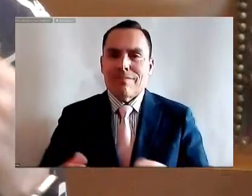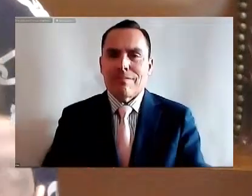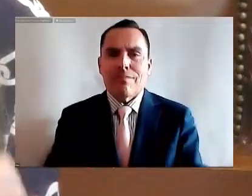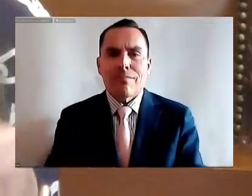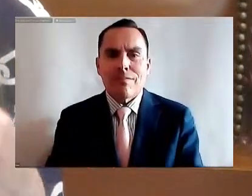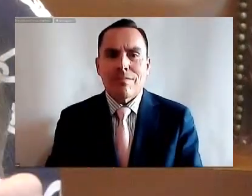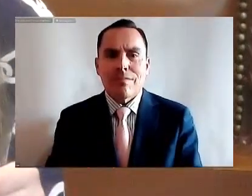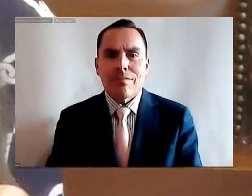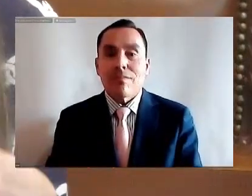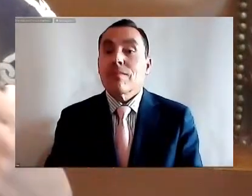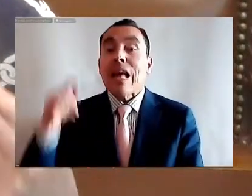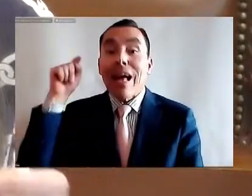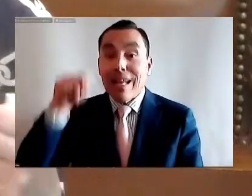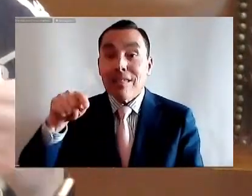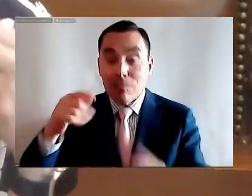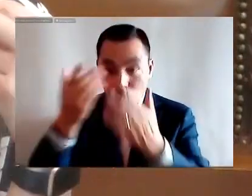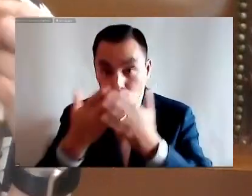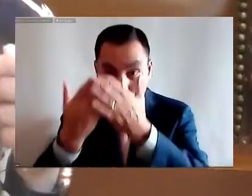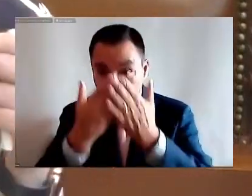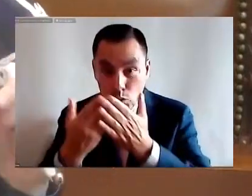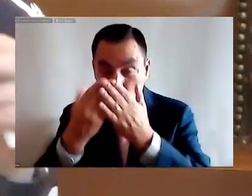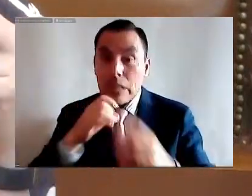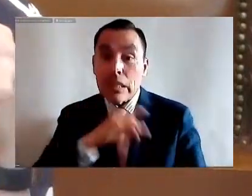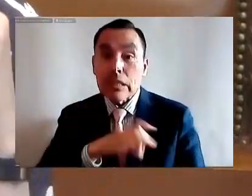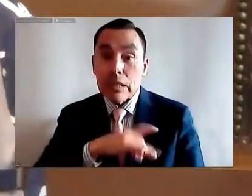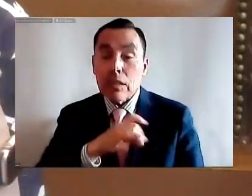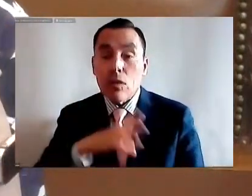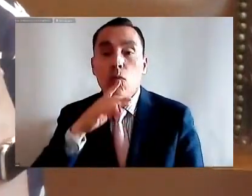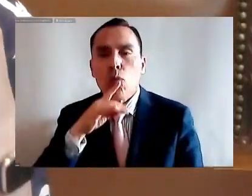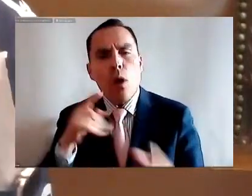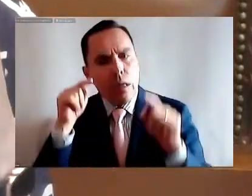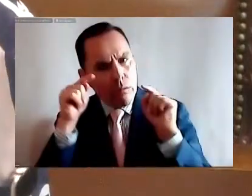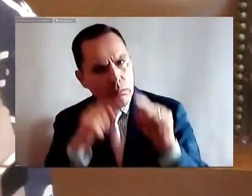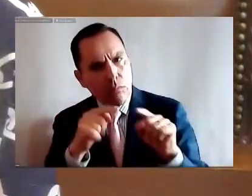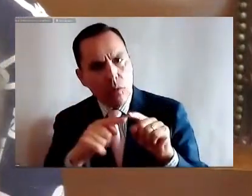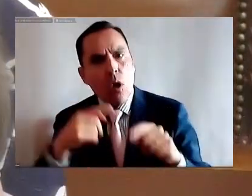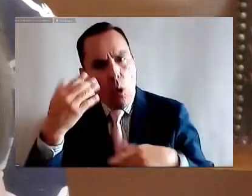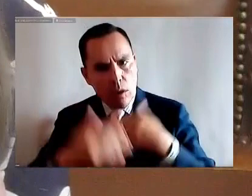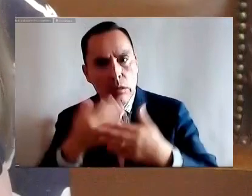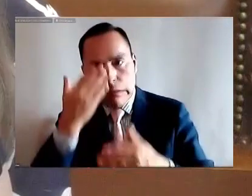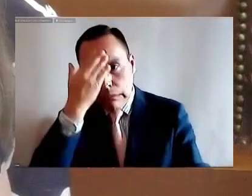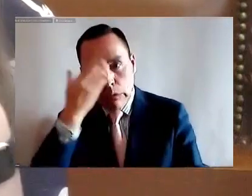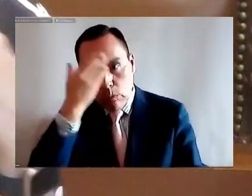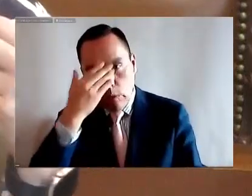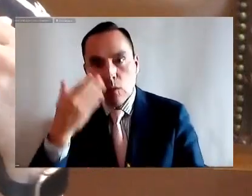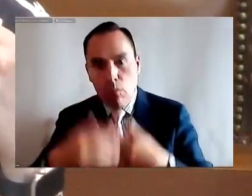Hay estudios que muestran que en Chile el fenómeno es de una prevalencia preocupante.